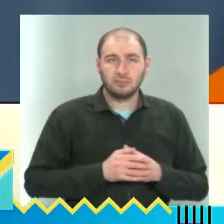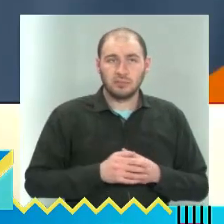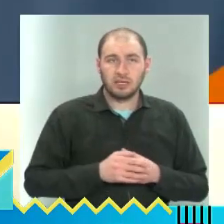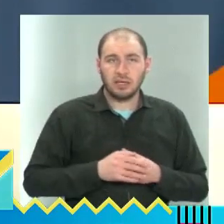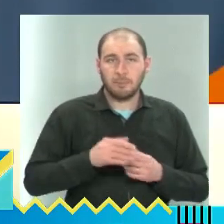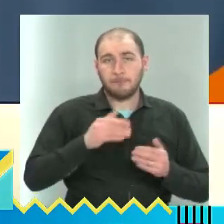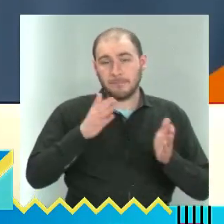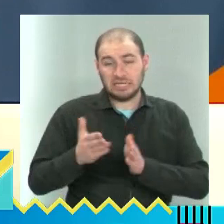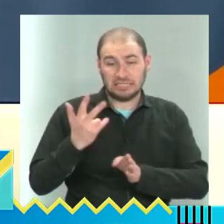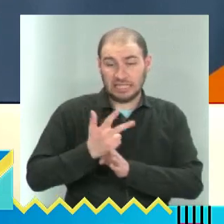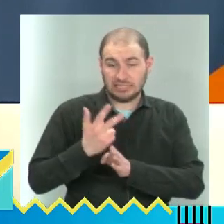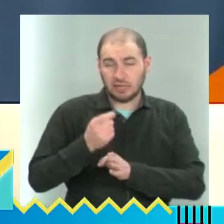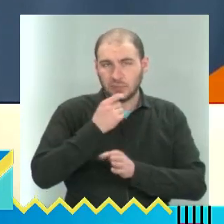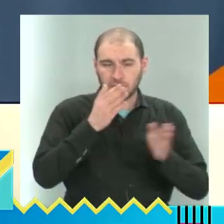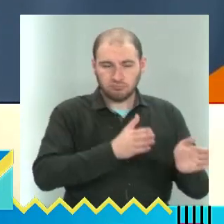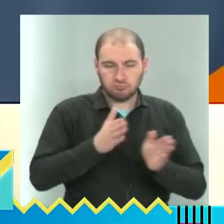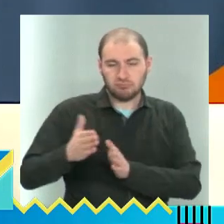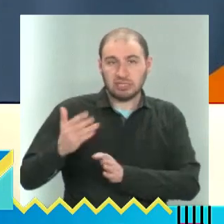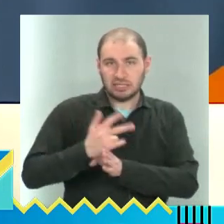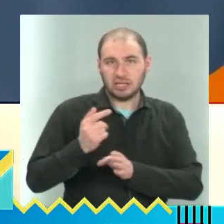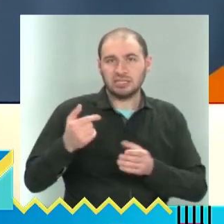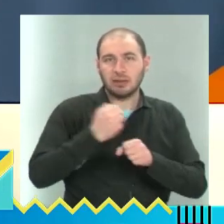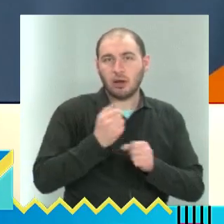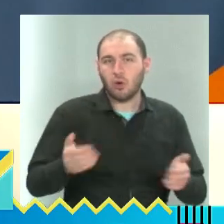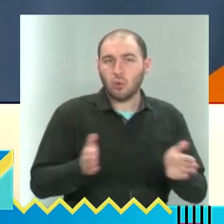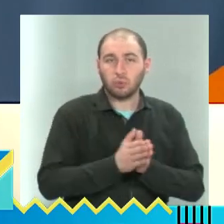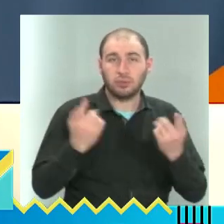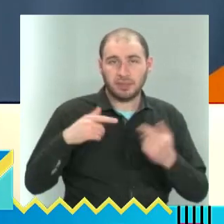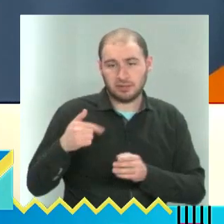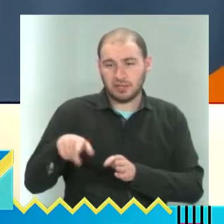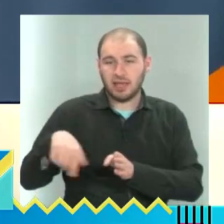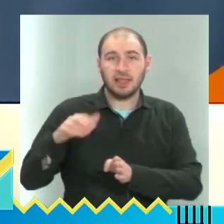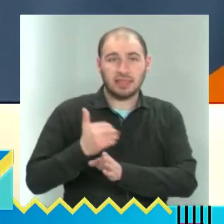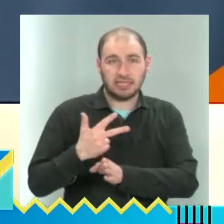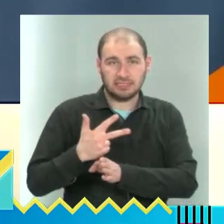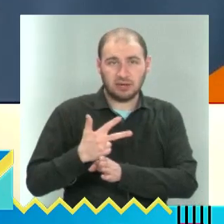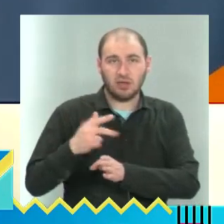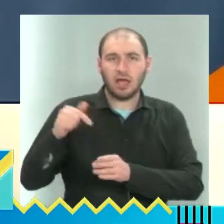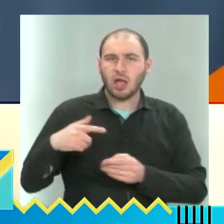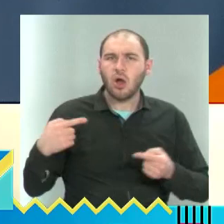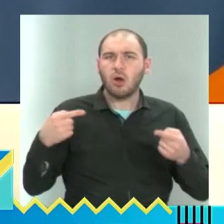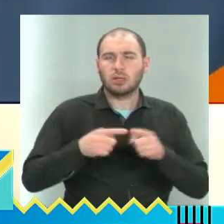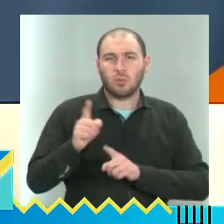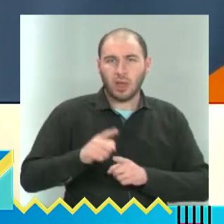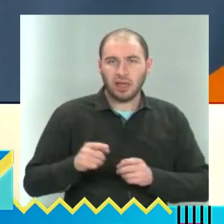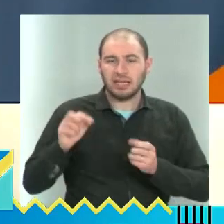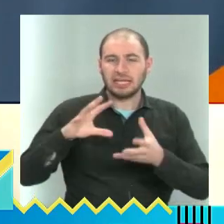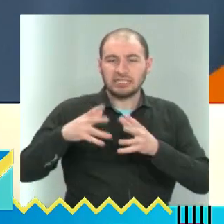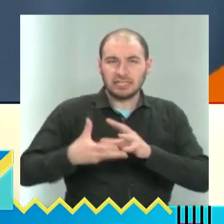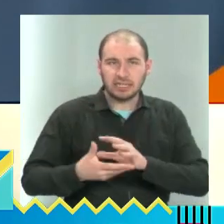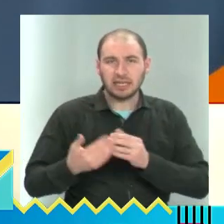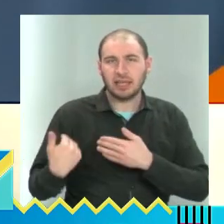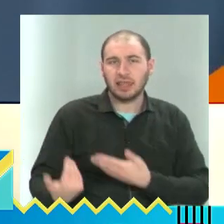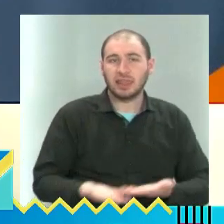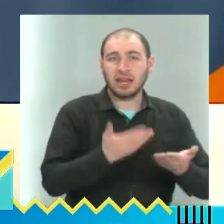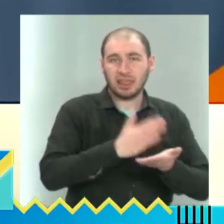una tercera etapa, si se lo pudiera dividir, es un trabajo conjunto, pero en una tercera etapa donde nosotros buscamos un poco elaborar la estrategia de